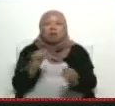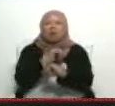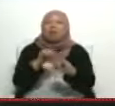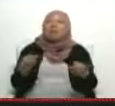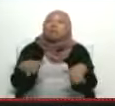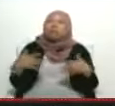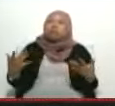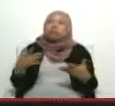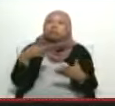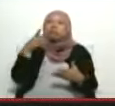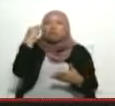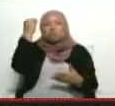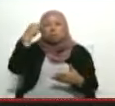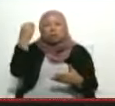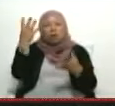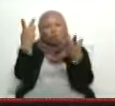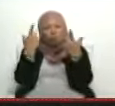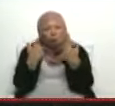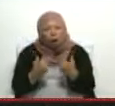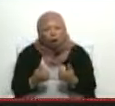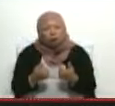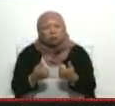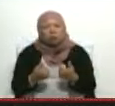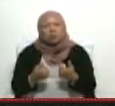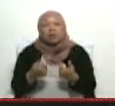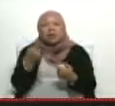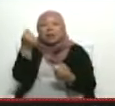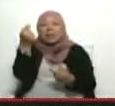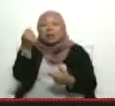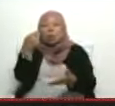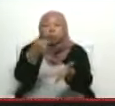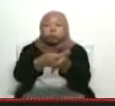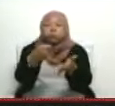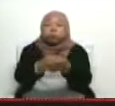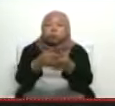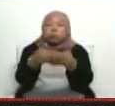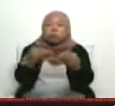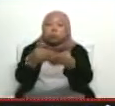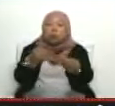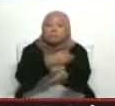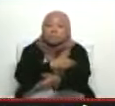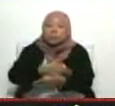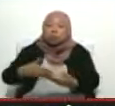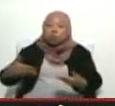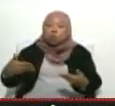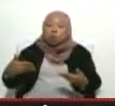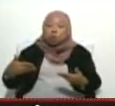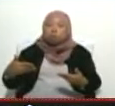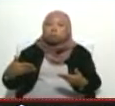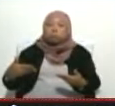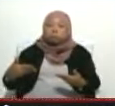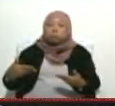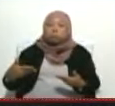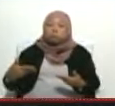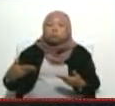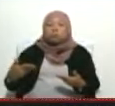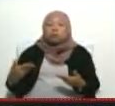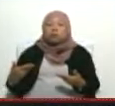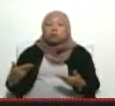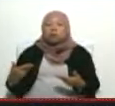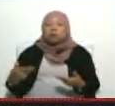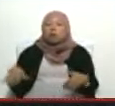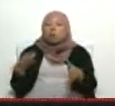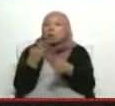finalmente? ¿Cuánto, así será el dinero, digo yo, que se venden por lo que fuera, para